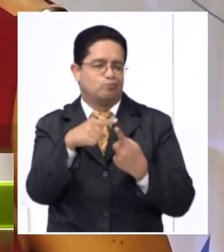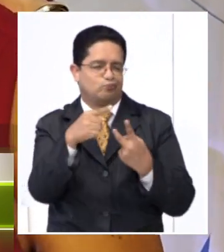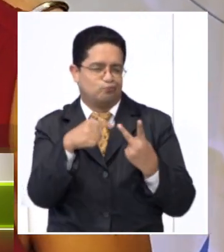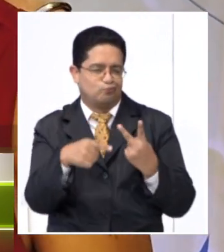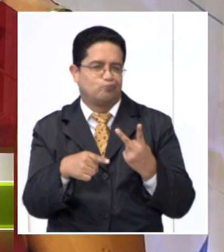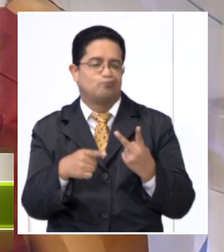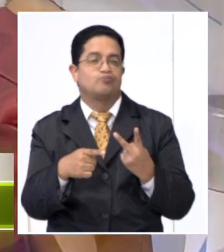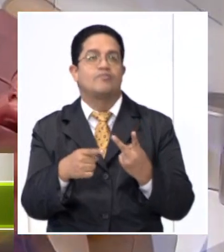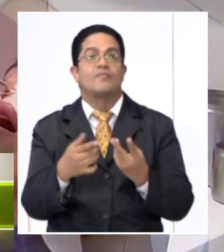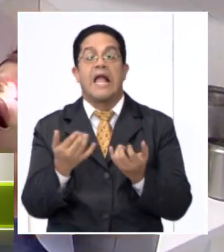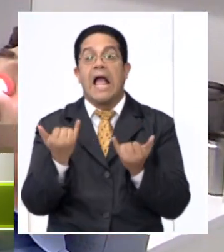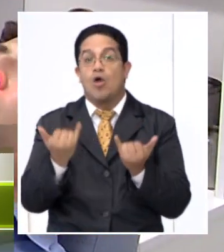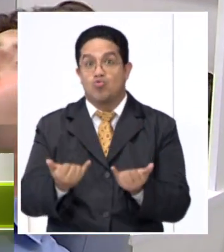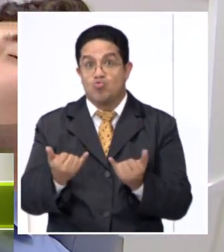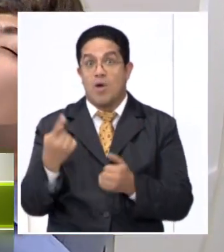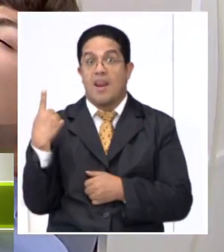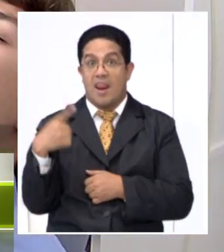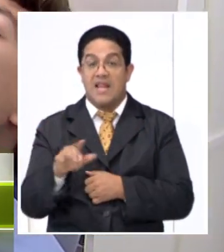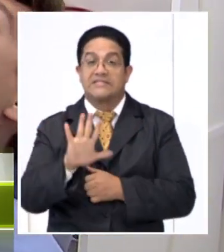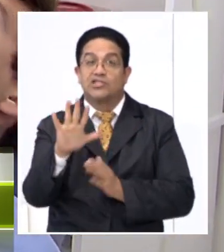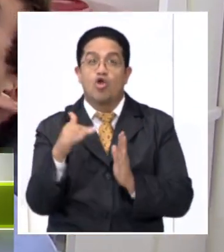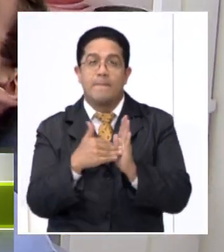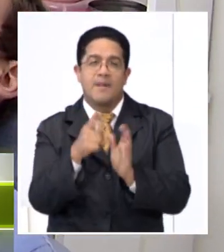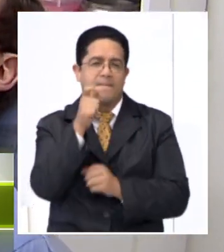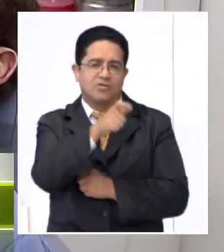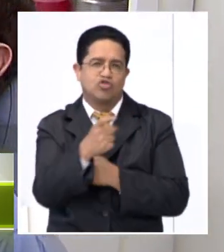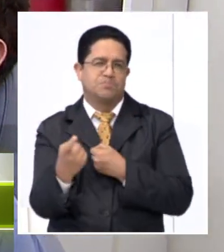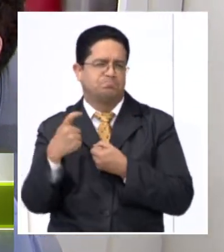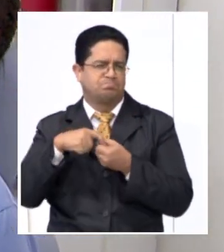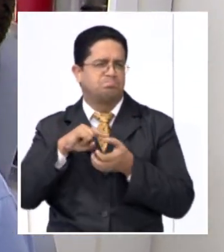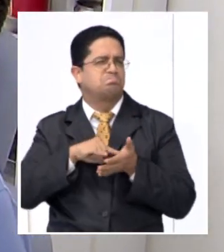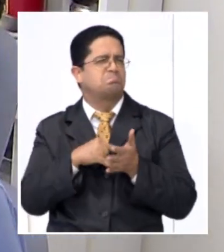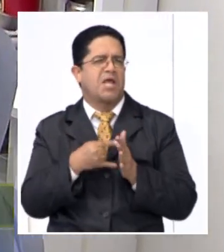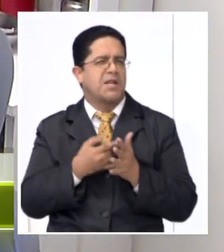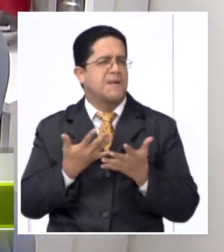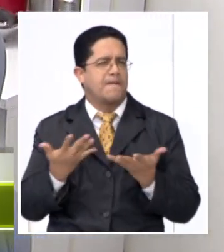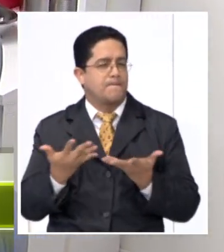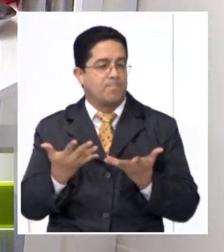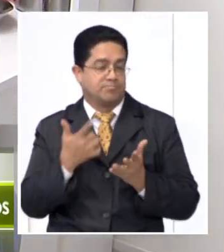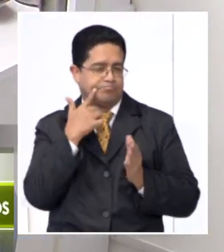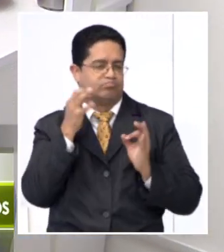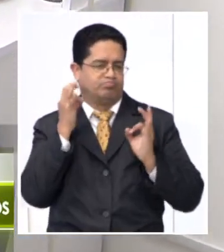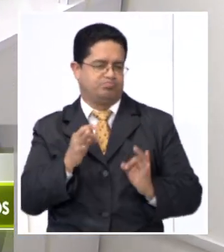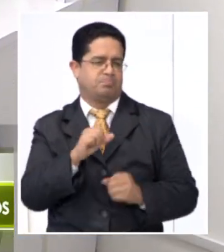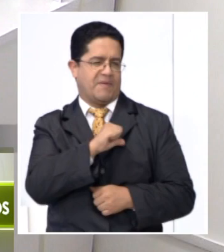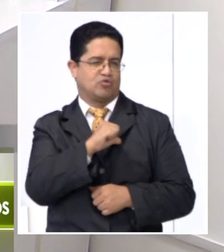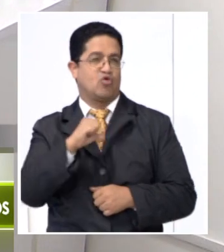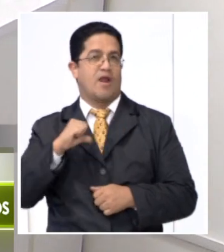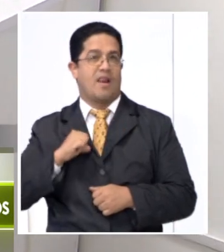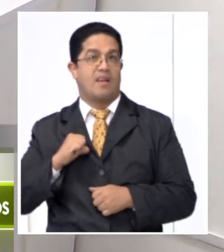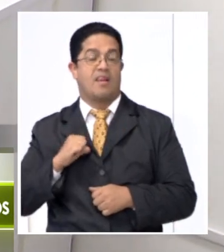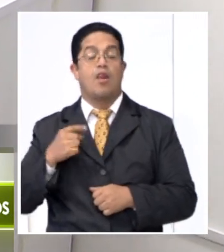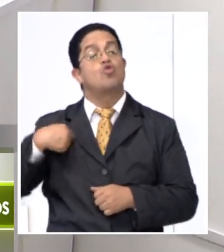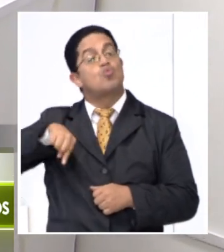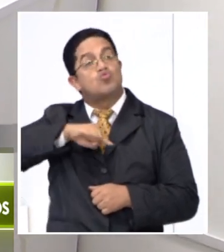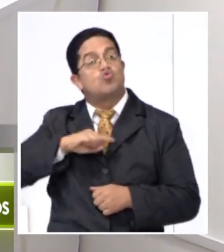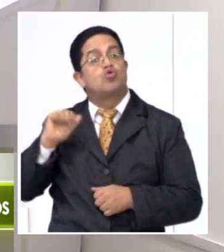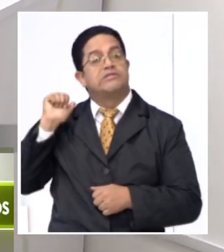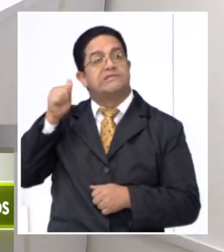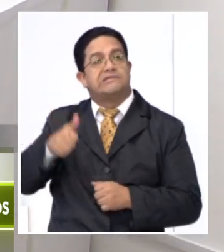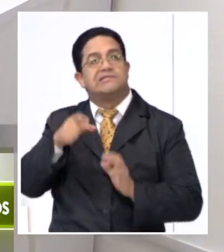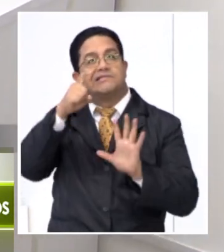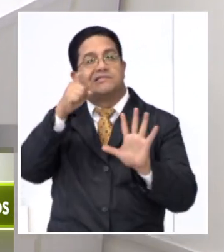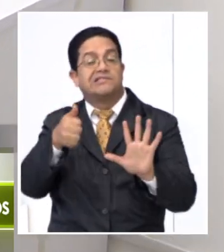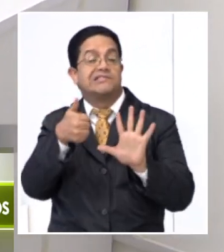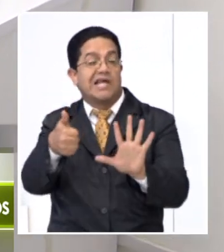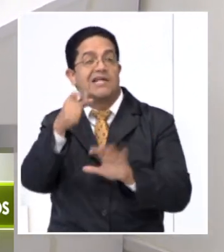momento actual más de 5.000 pacientes con una técnica que es una patente personal y que tenemos 6 años aquí, que ustedes nos han acompañado